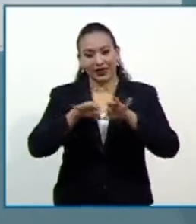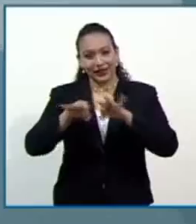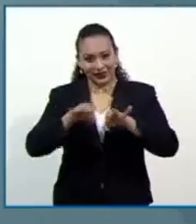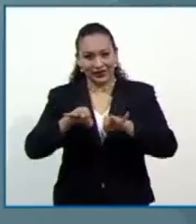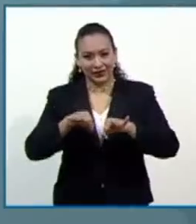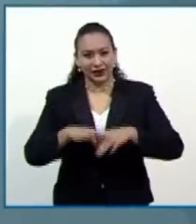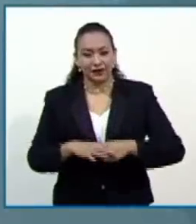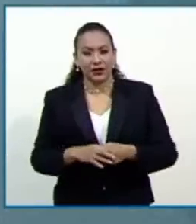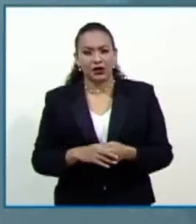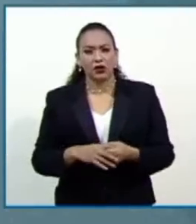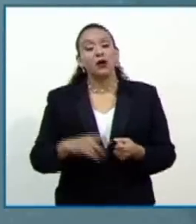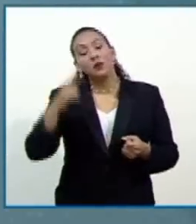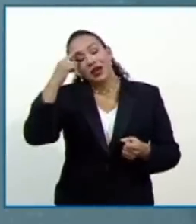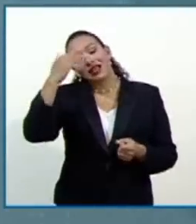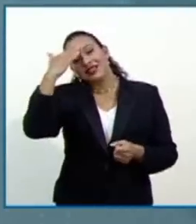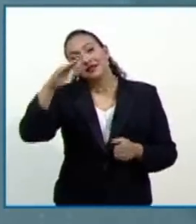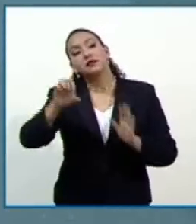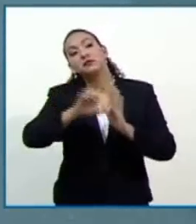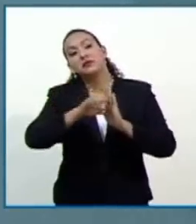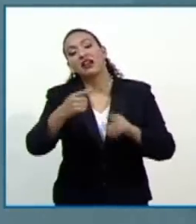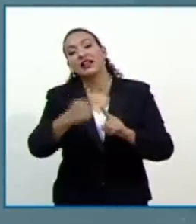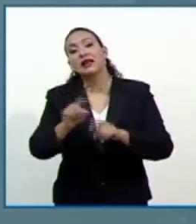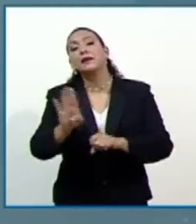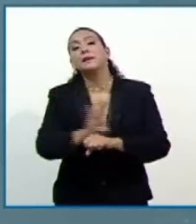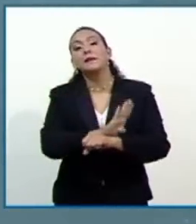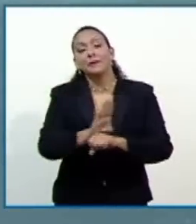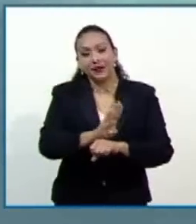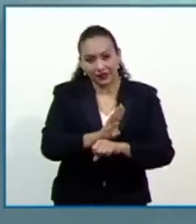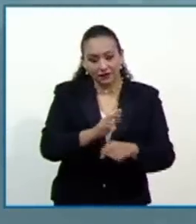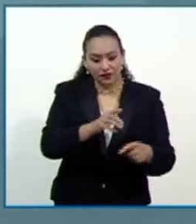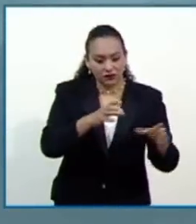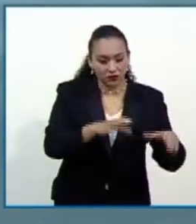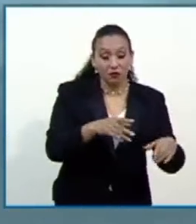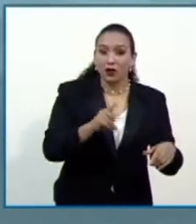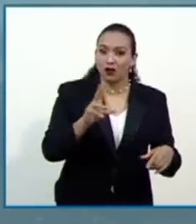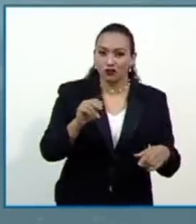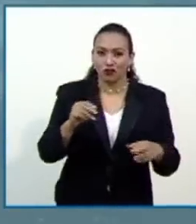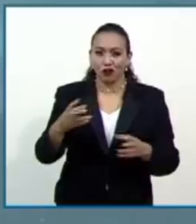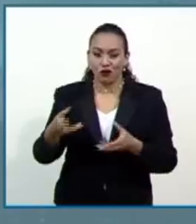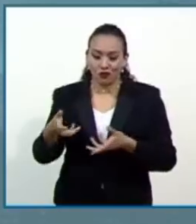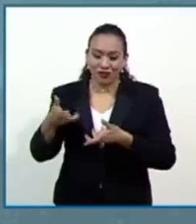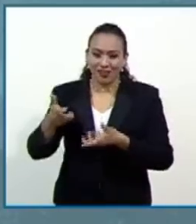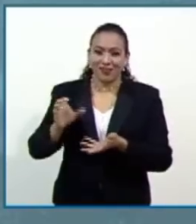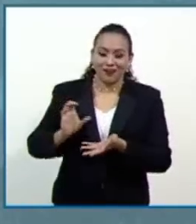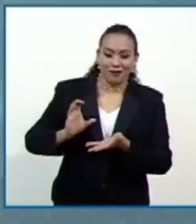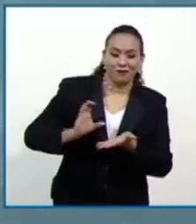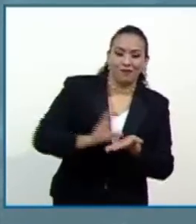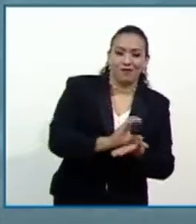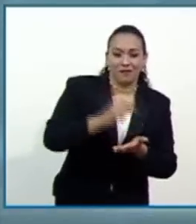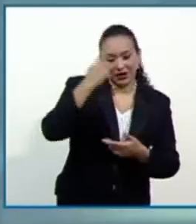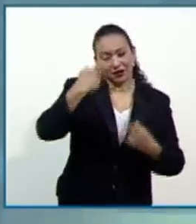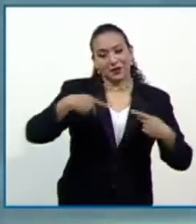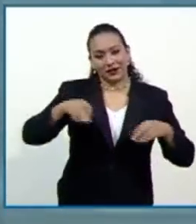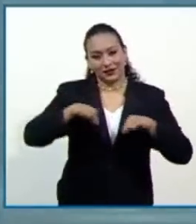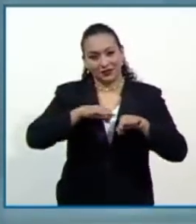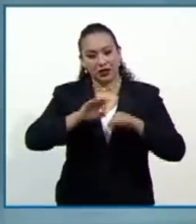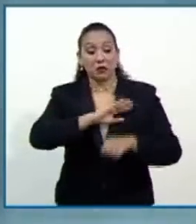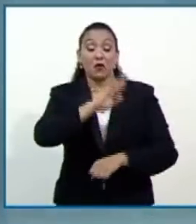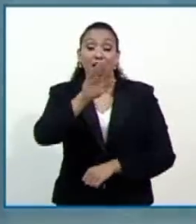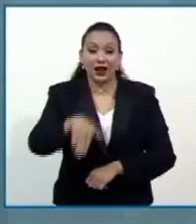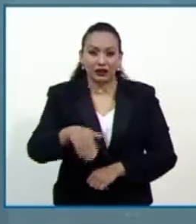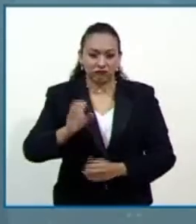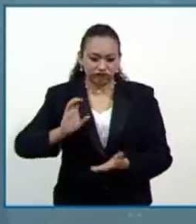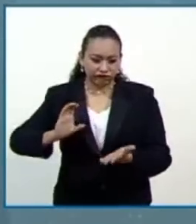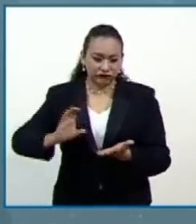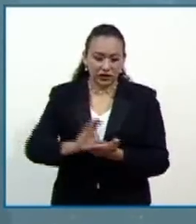de la designación de beneficiarios y no en cuanto a la devolución de fondos de la cuenta individual de la persona trabajadora fallecida,